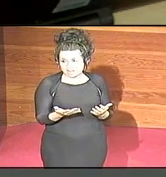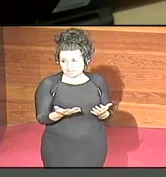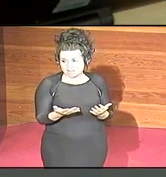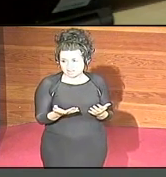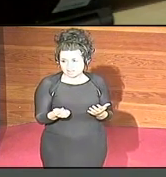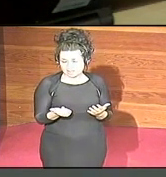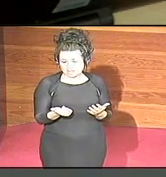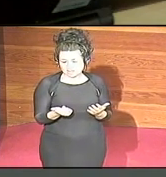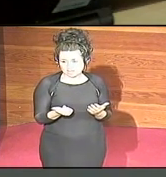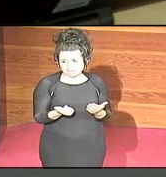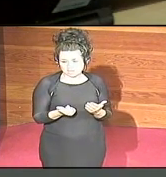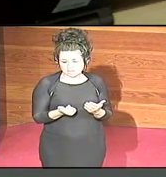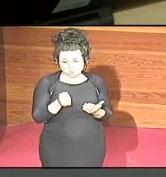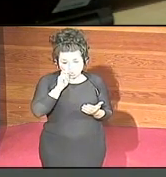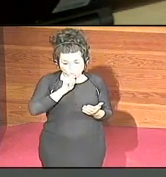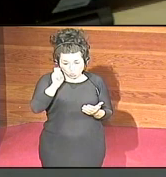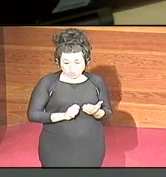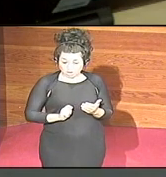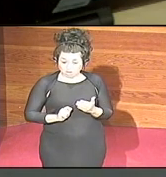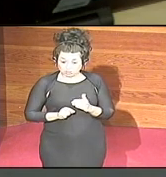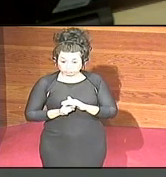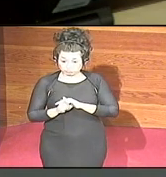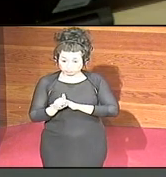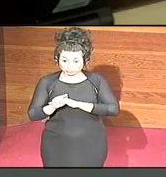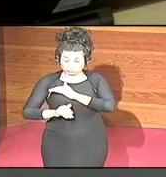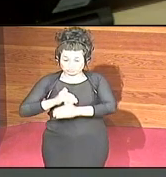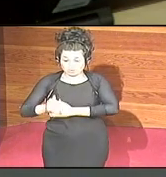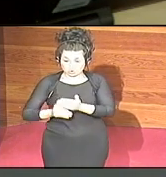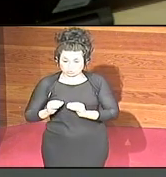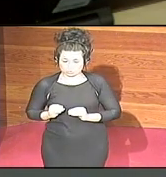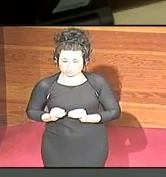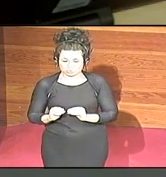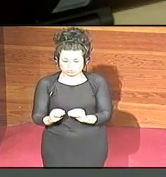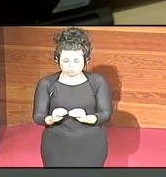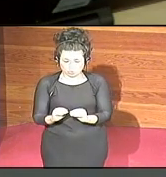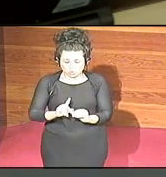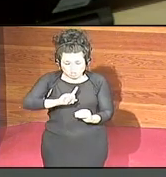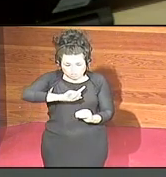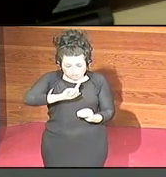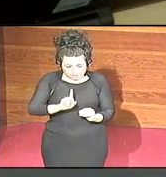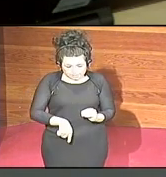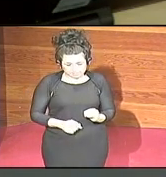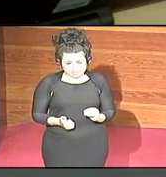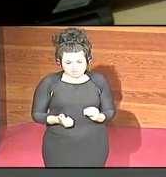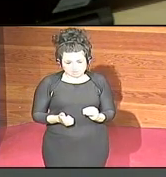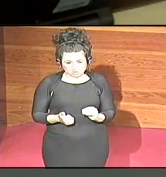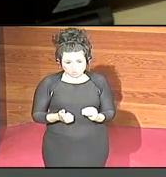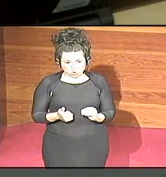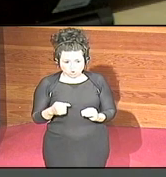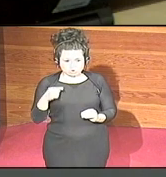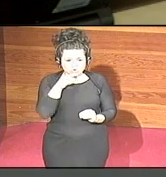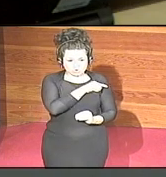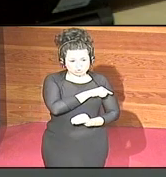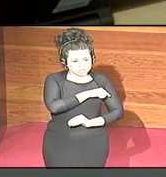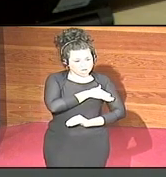en la evolución que ha habido en Ucrania y en el convencimiento al que ha llegado el Kremlin